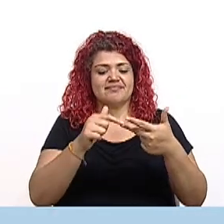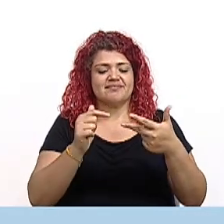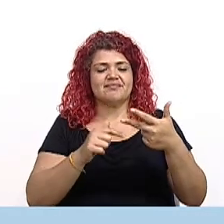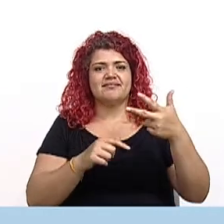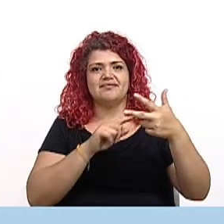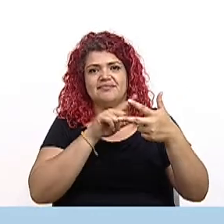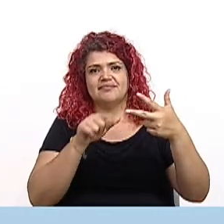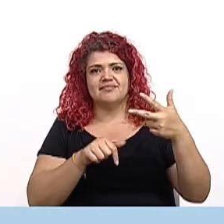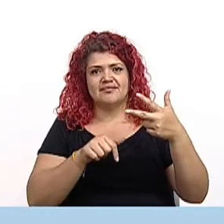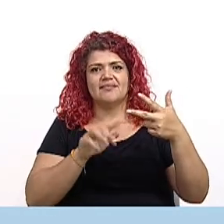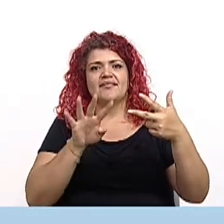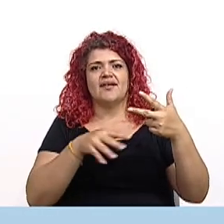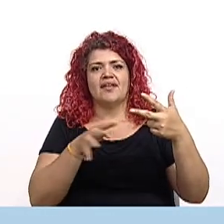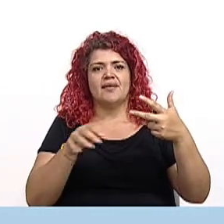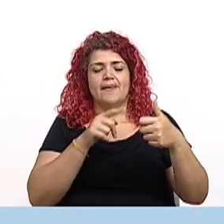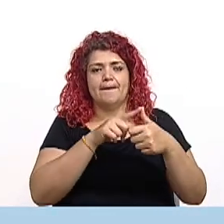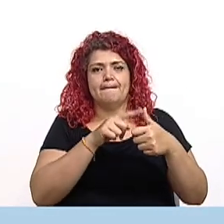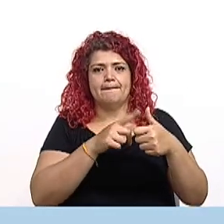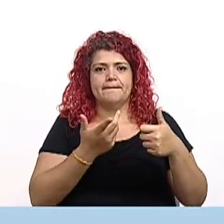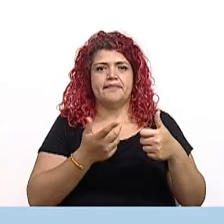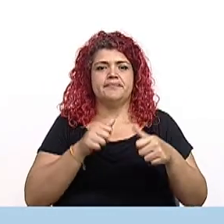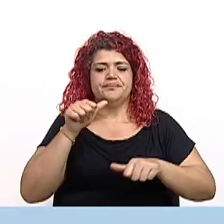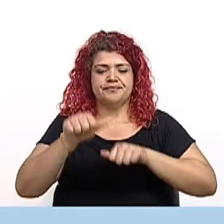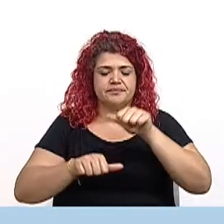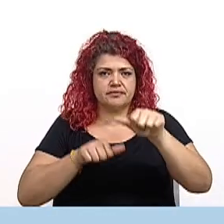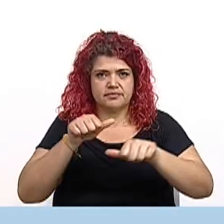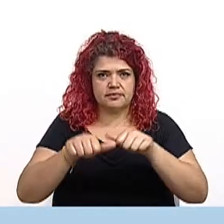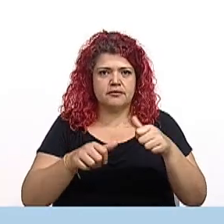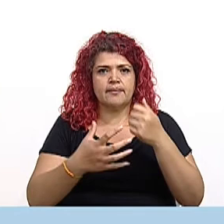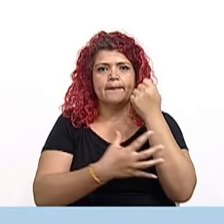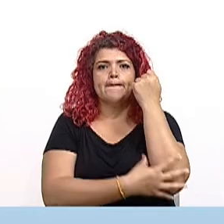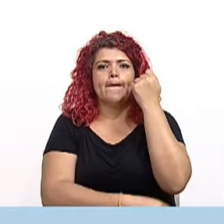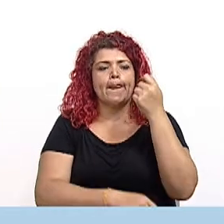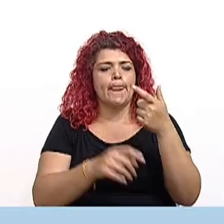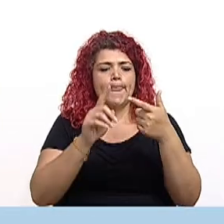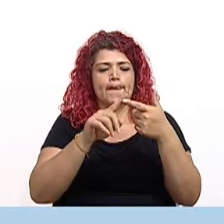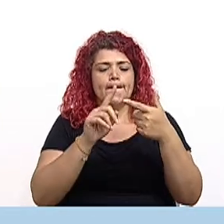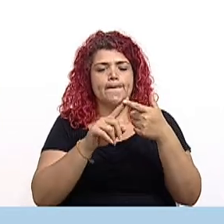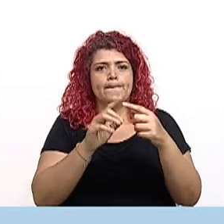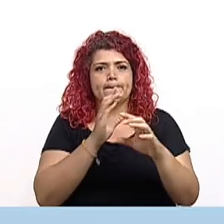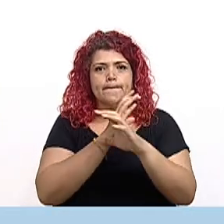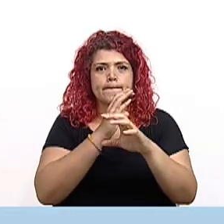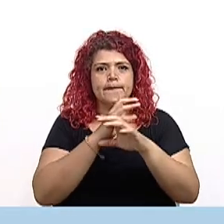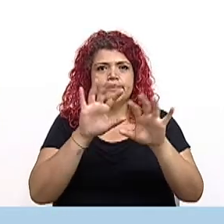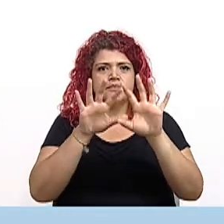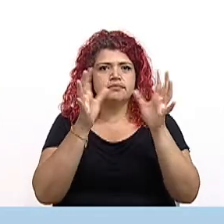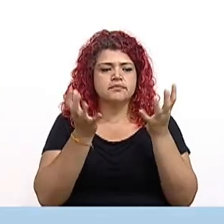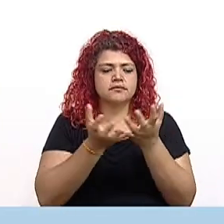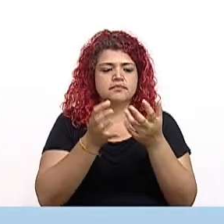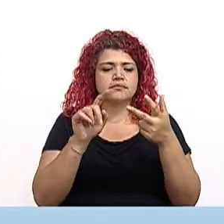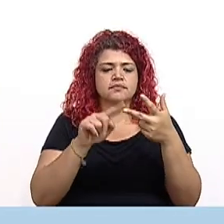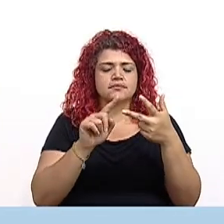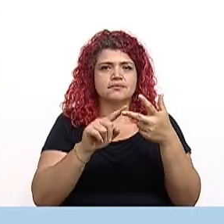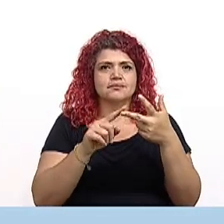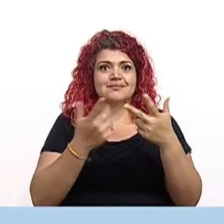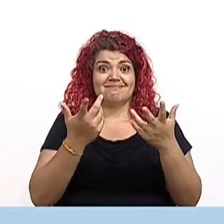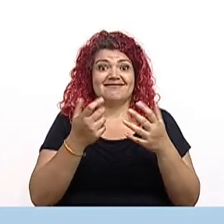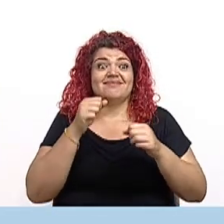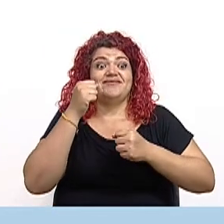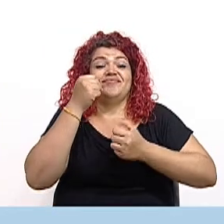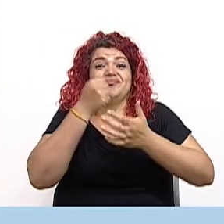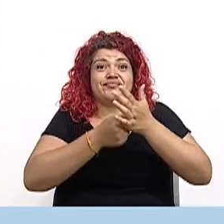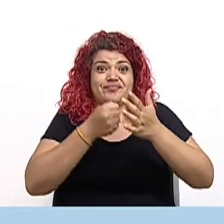esta agenda: la lucha contra la pobreza, el cuidado del planeta y la lucha contra la